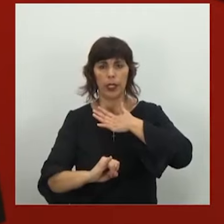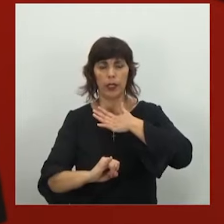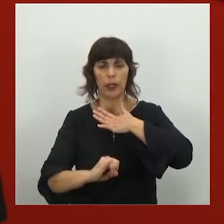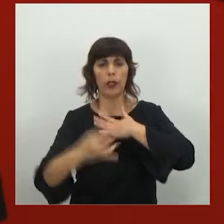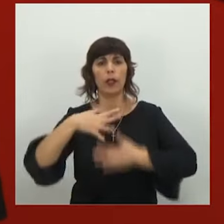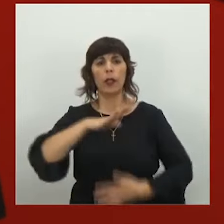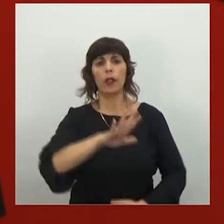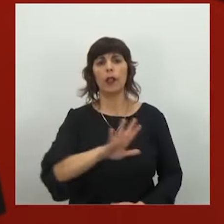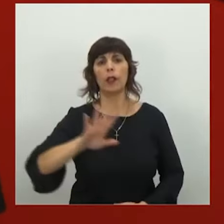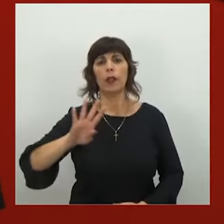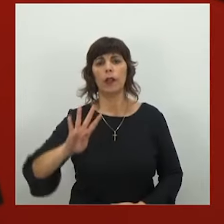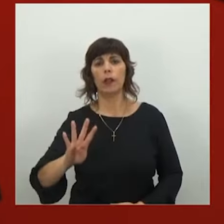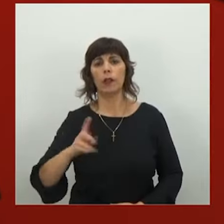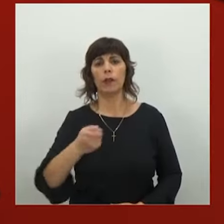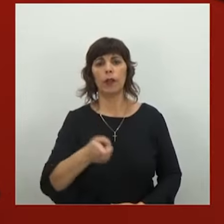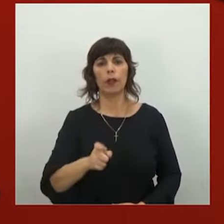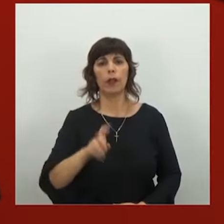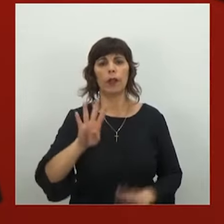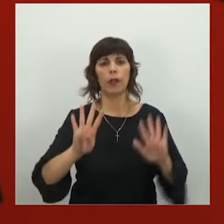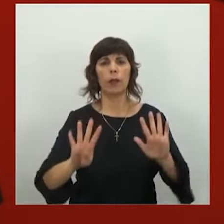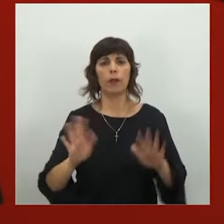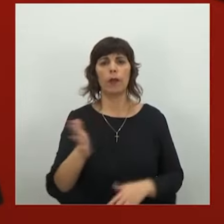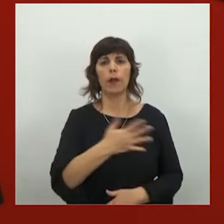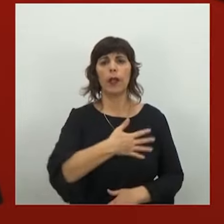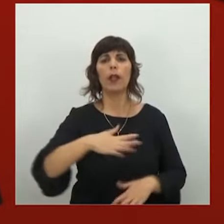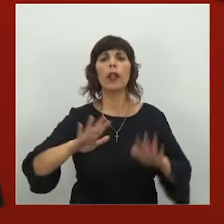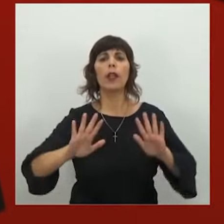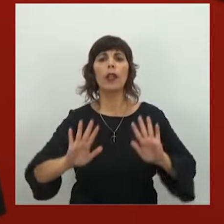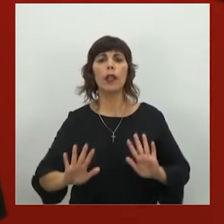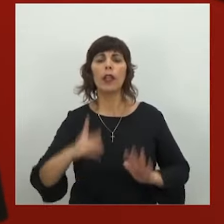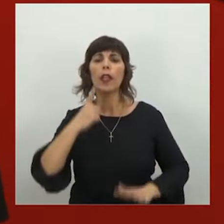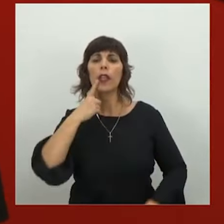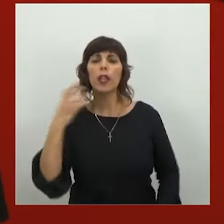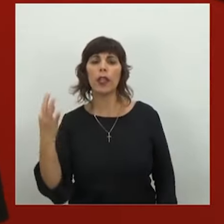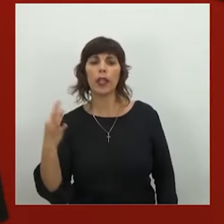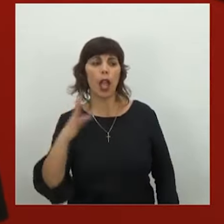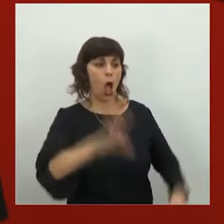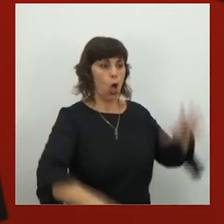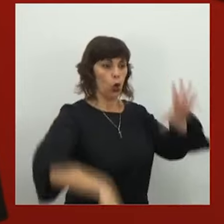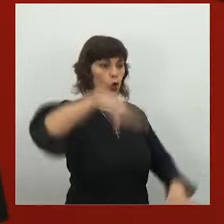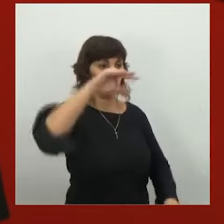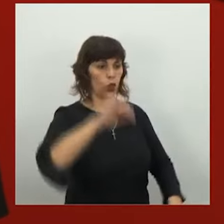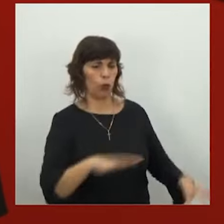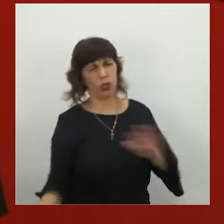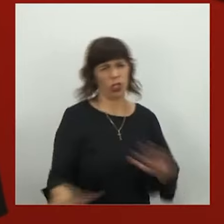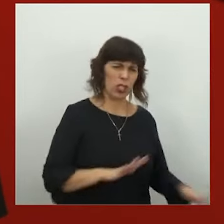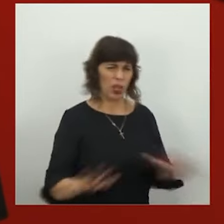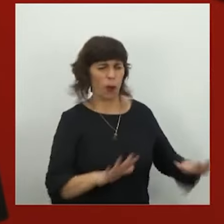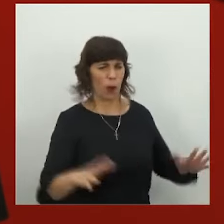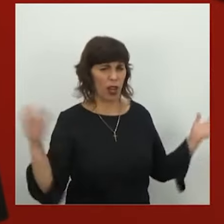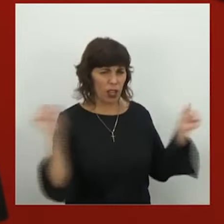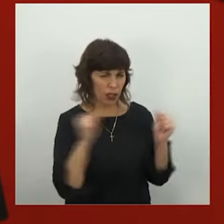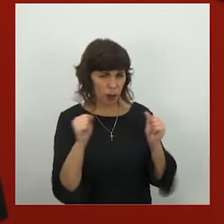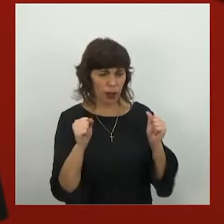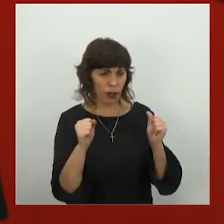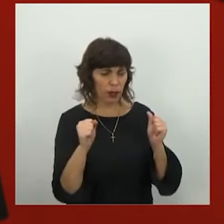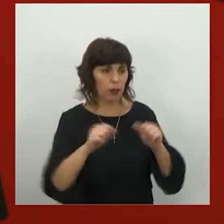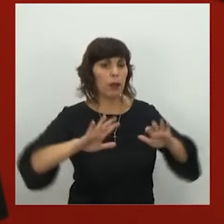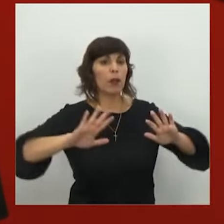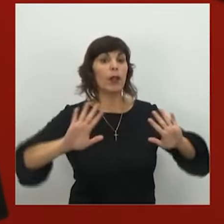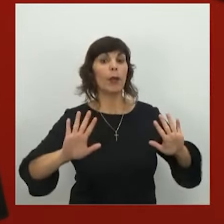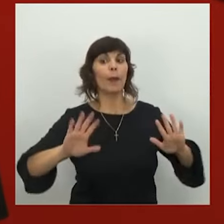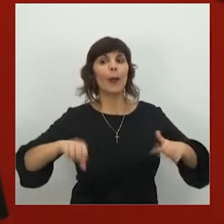capítulo 54, versículo 9 y 10, dice que los montes se moverán, los collados temblarán,